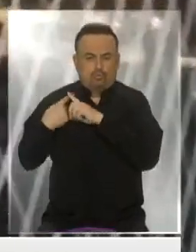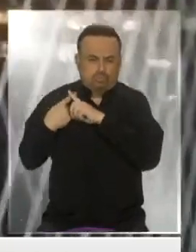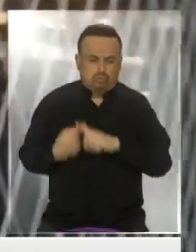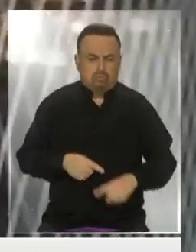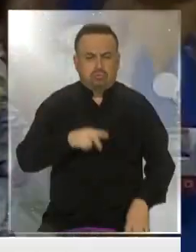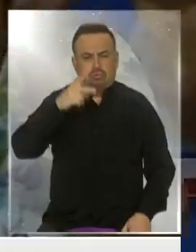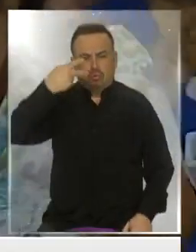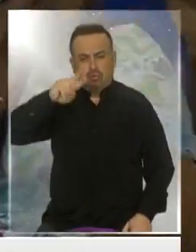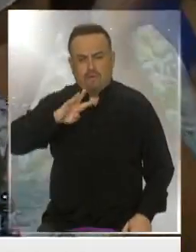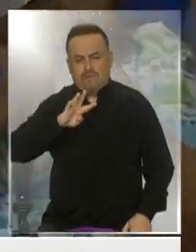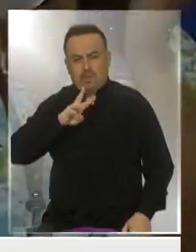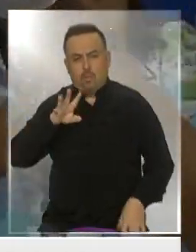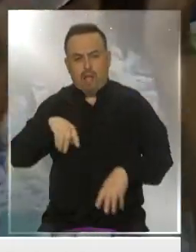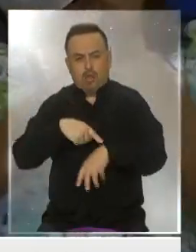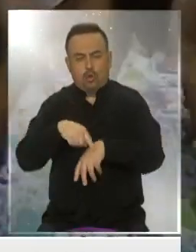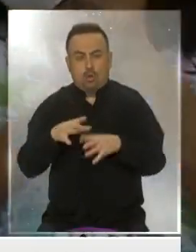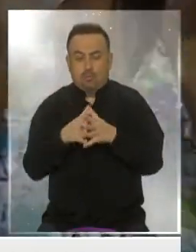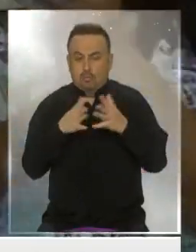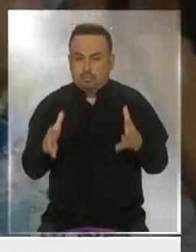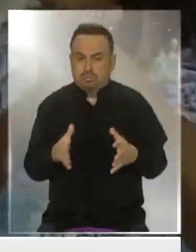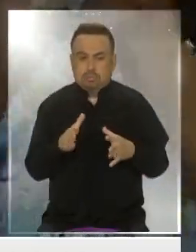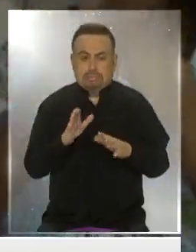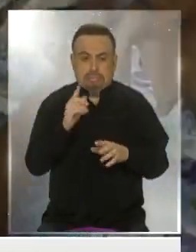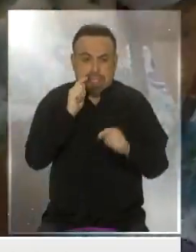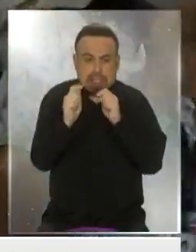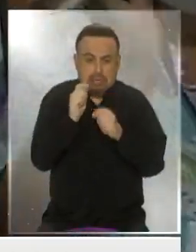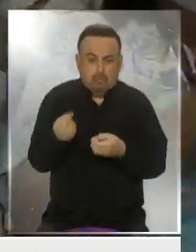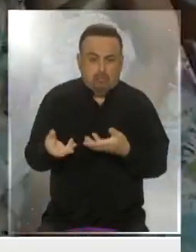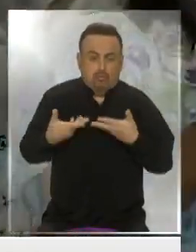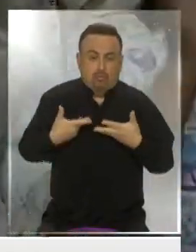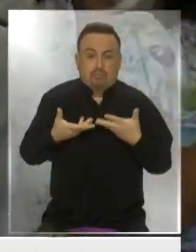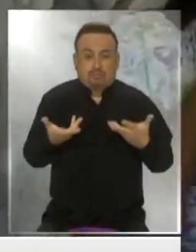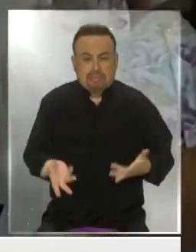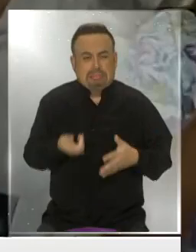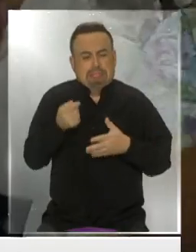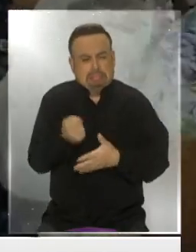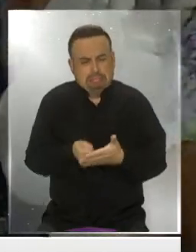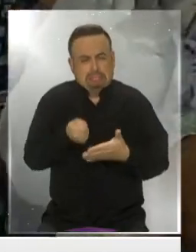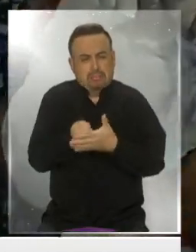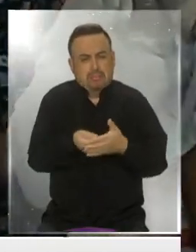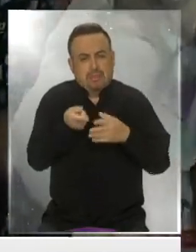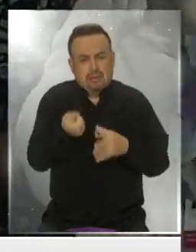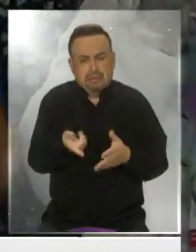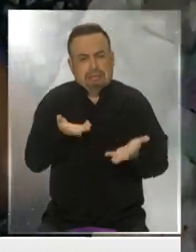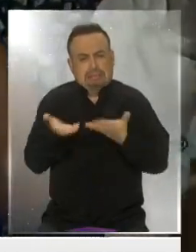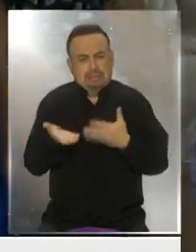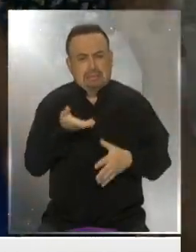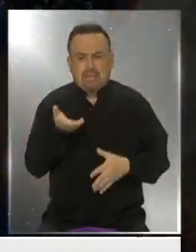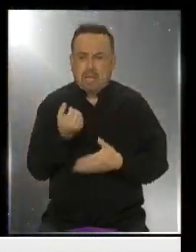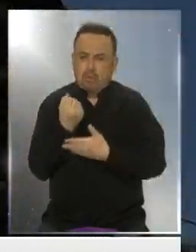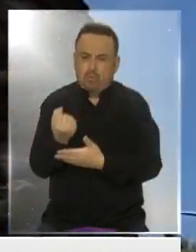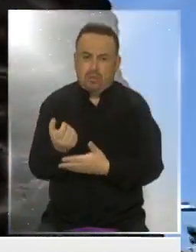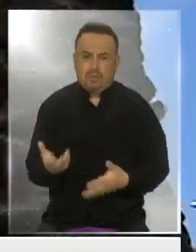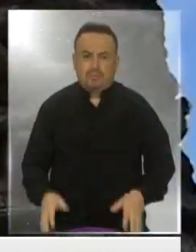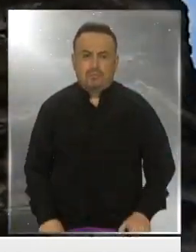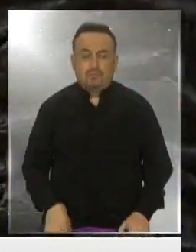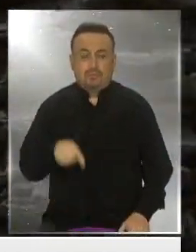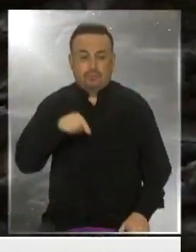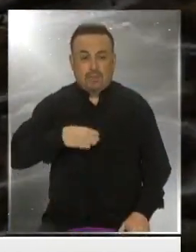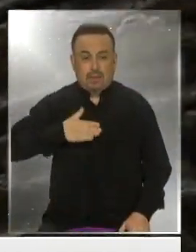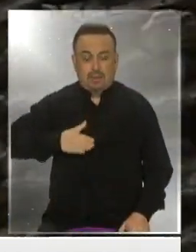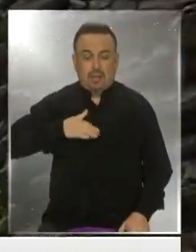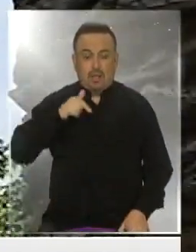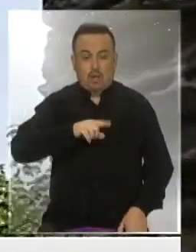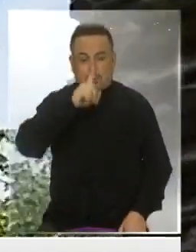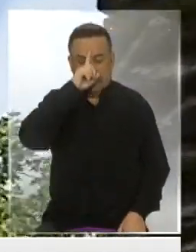24 horas, riesgo permanente al contagio, pero a pesar de todo permanecen ahí, en la primera línea. Este martes,